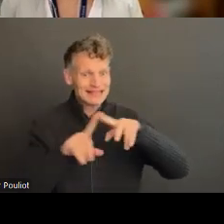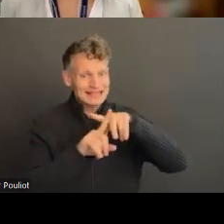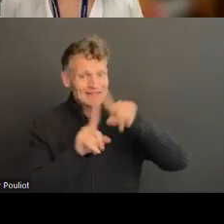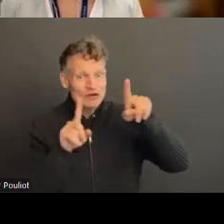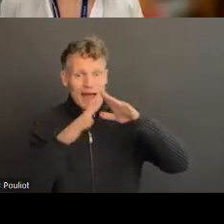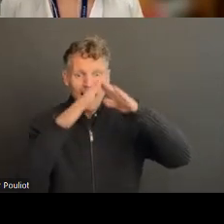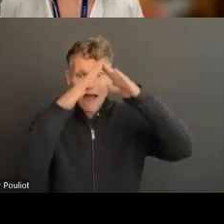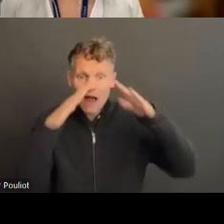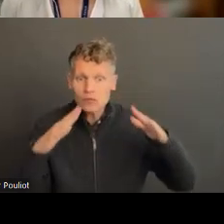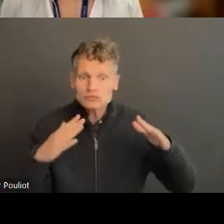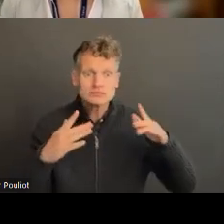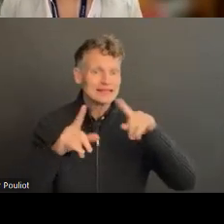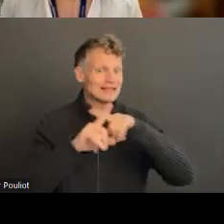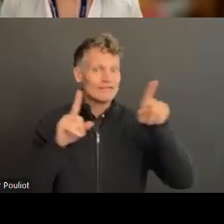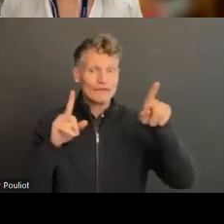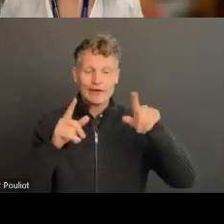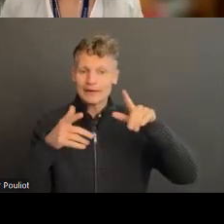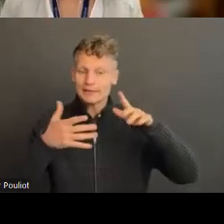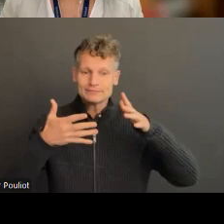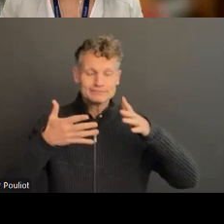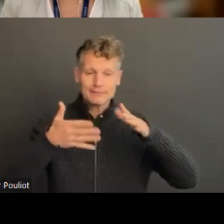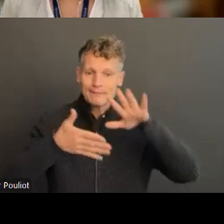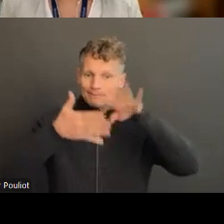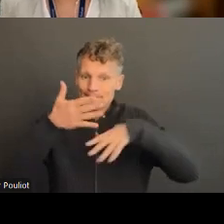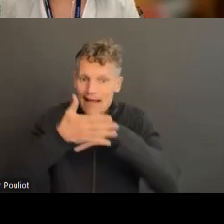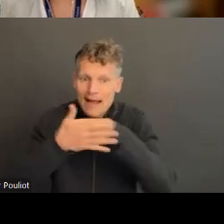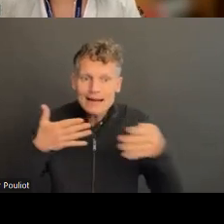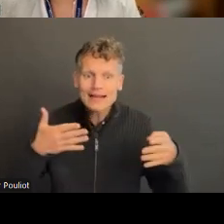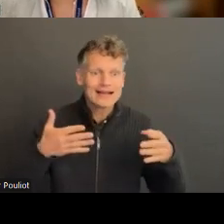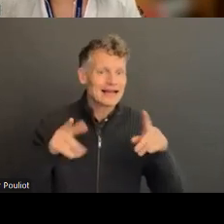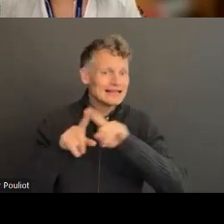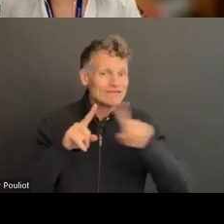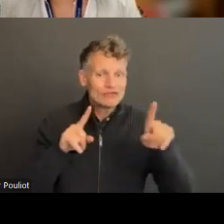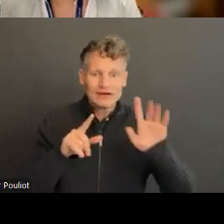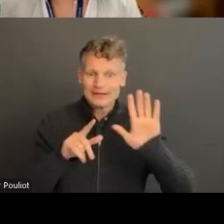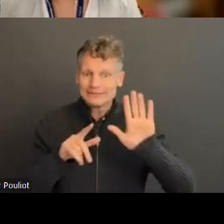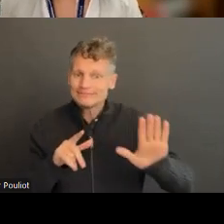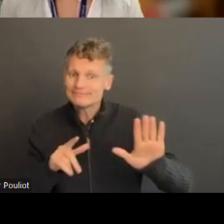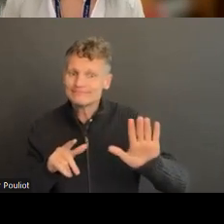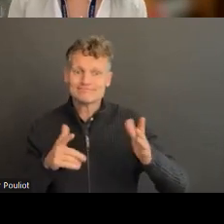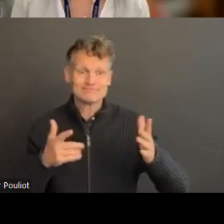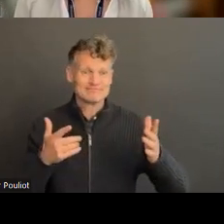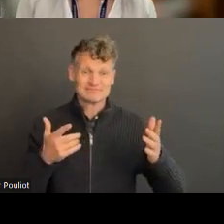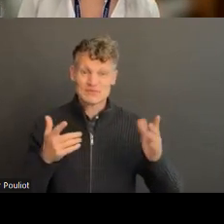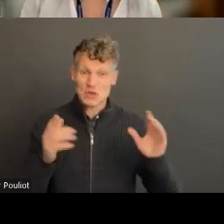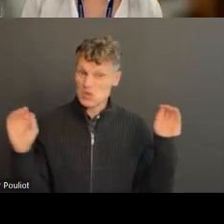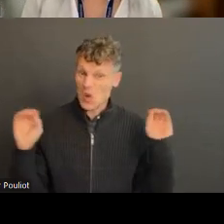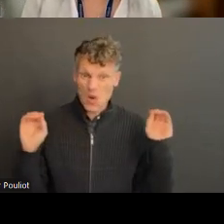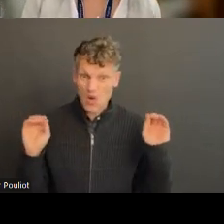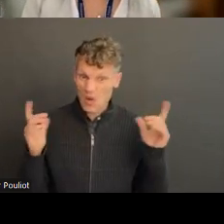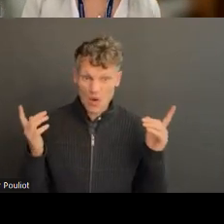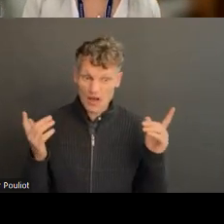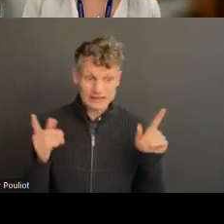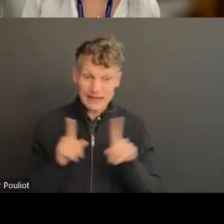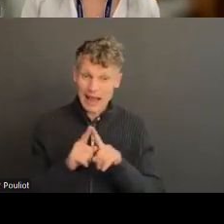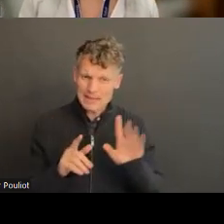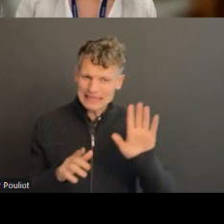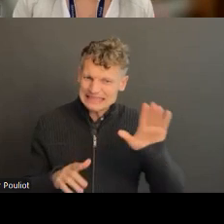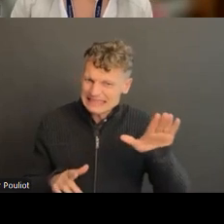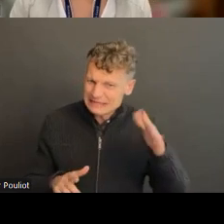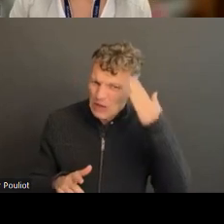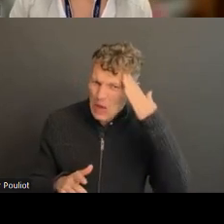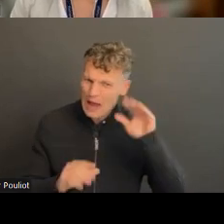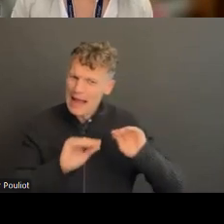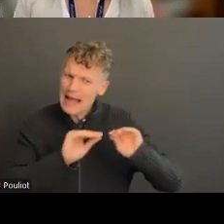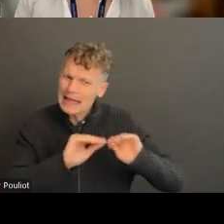el ámbito educacional, por medio de esta coordinación que existe con los programas de vacunación, existe una intersectorialidad que es